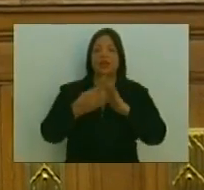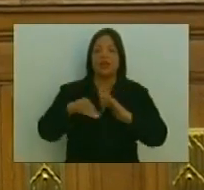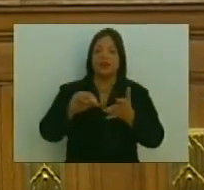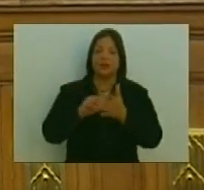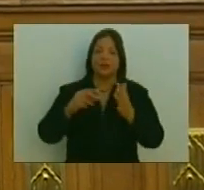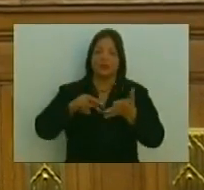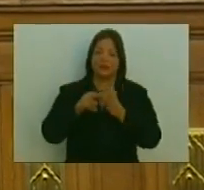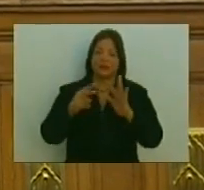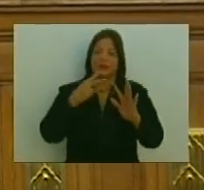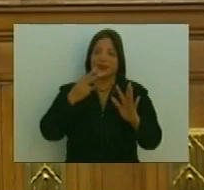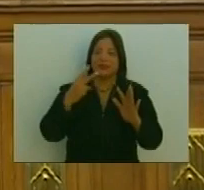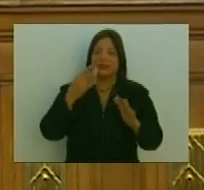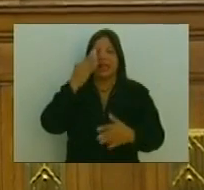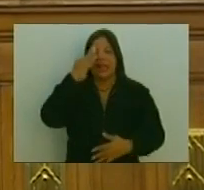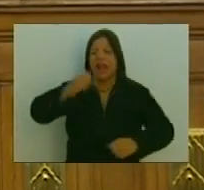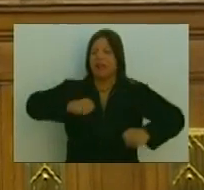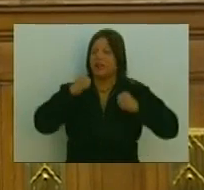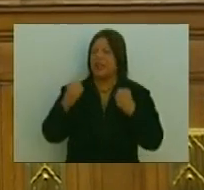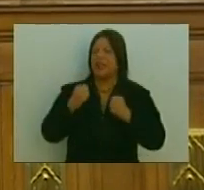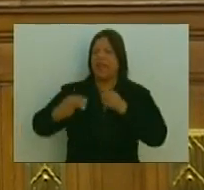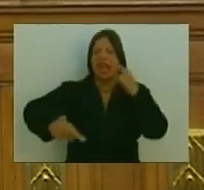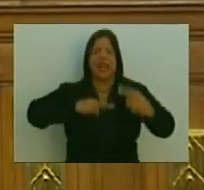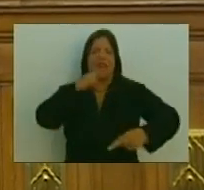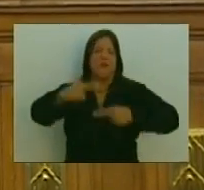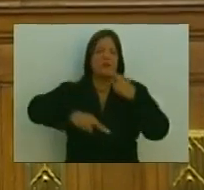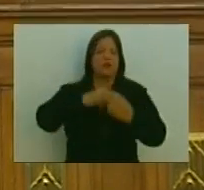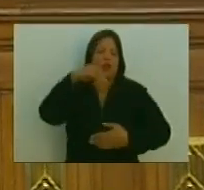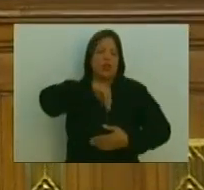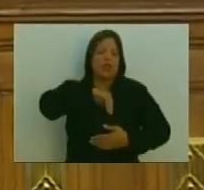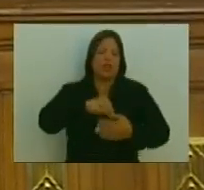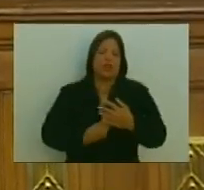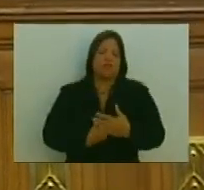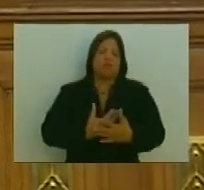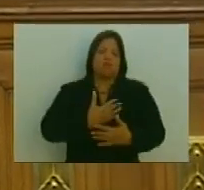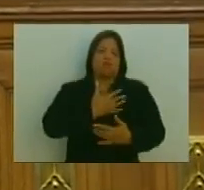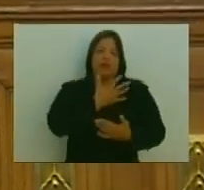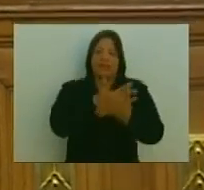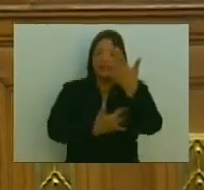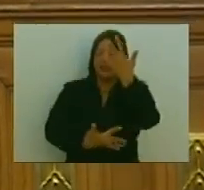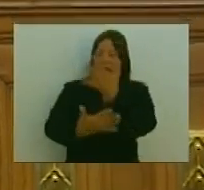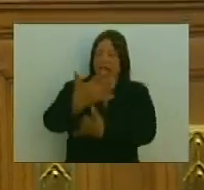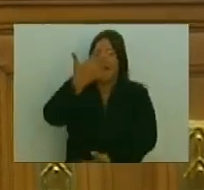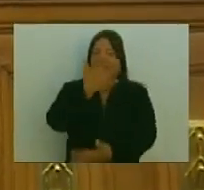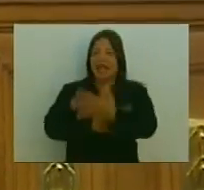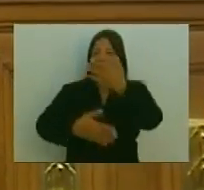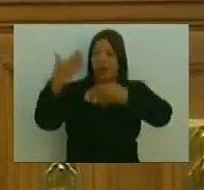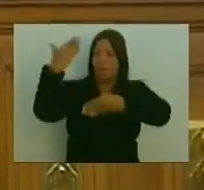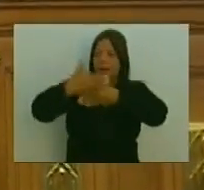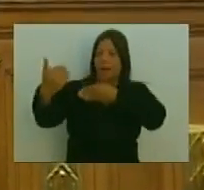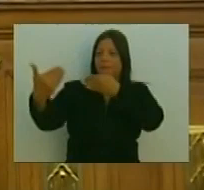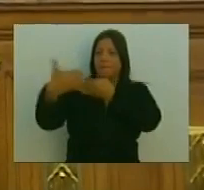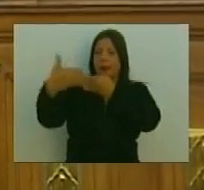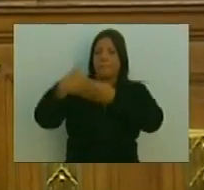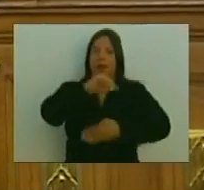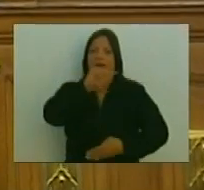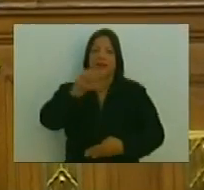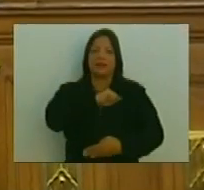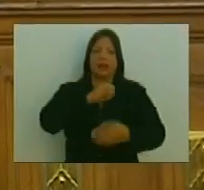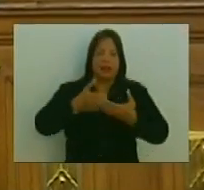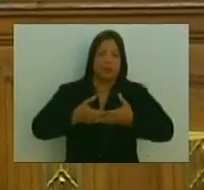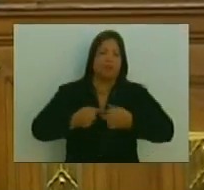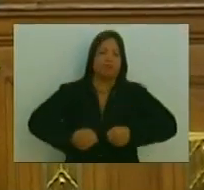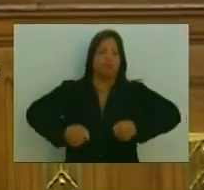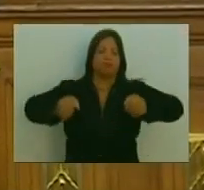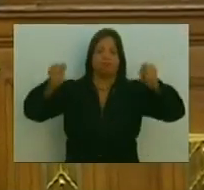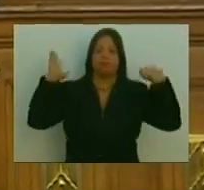nuestras venas esa aguerrida revolución por dentro y que esa sangre y estas barreras actitudinales nos las quitáramos de encima para